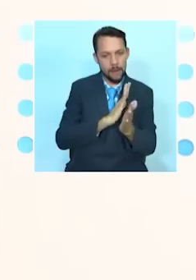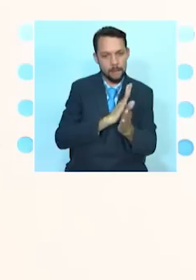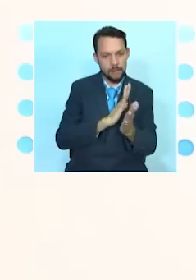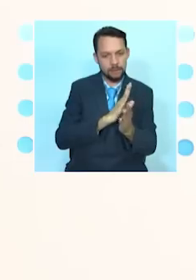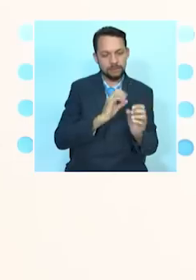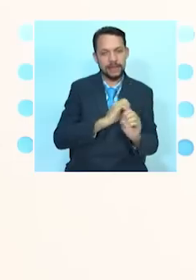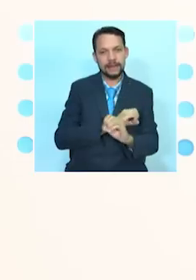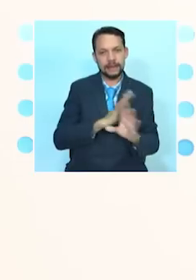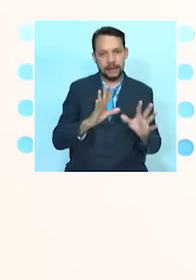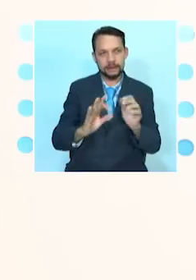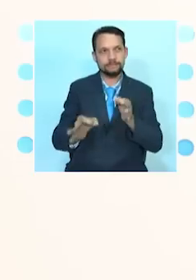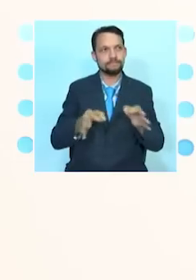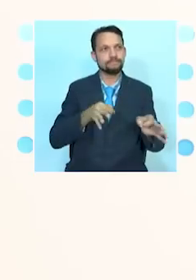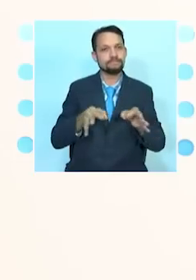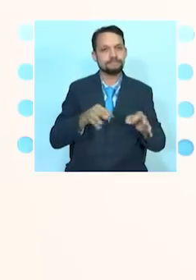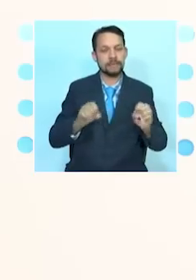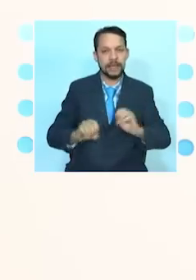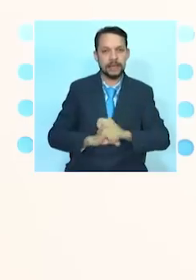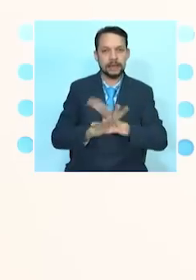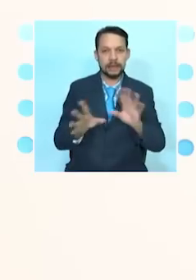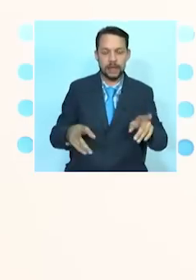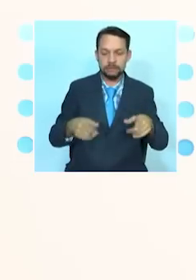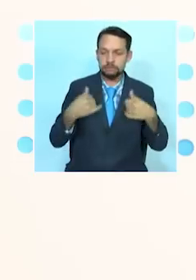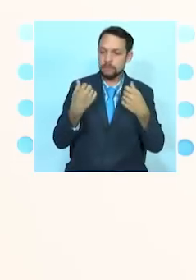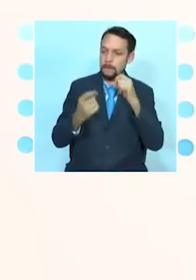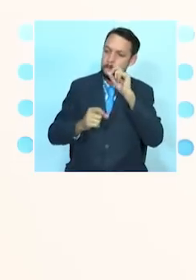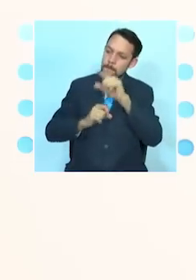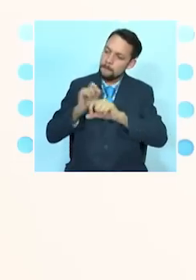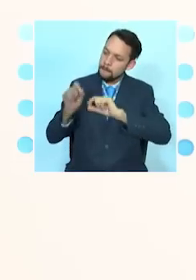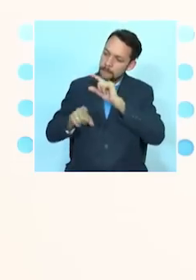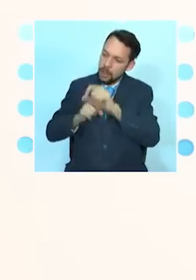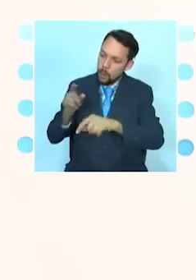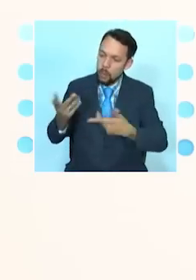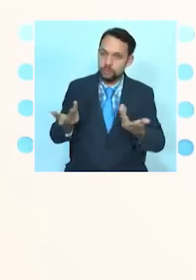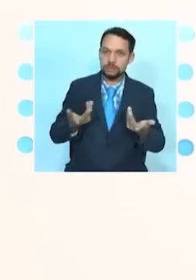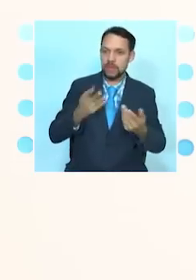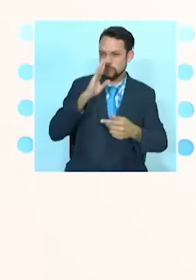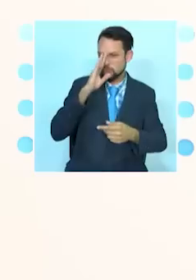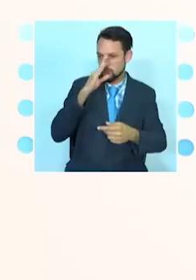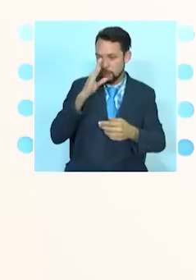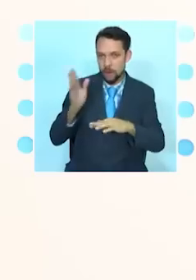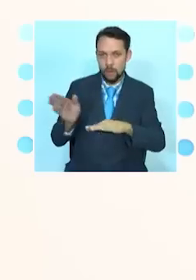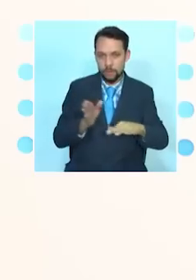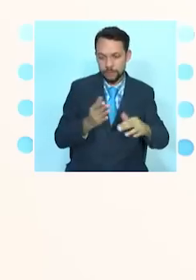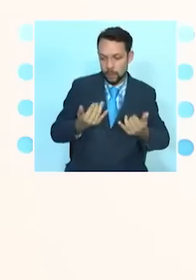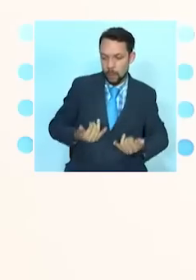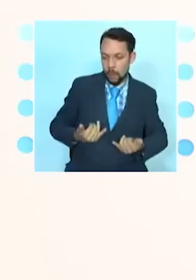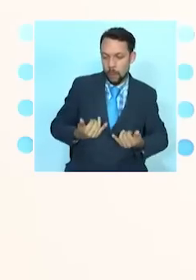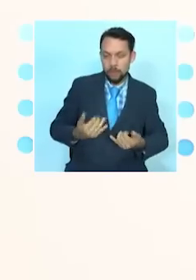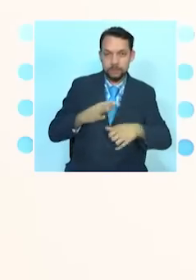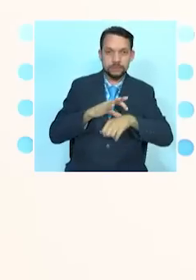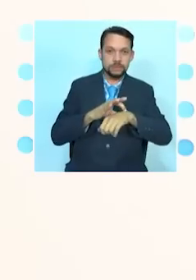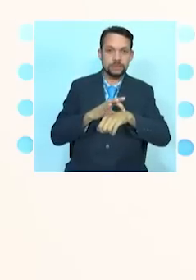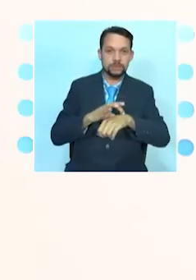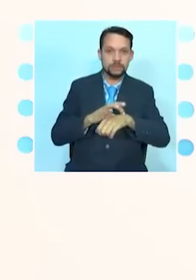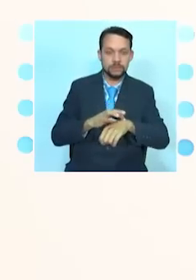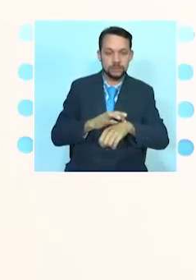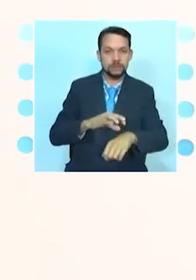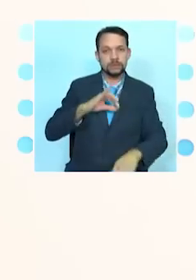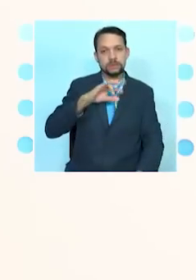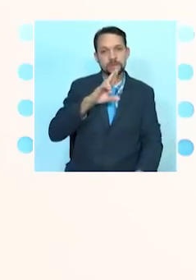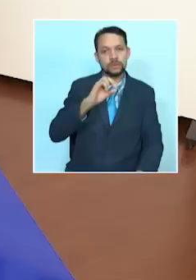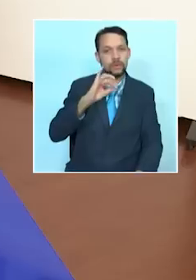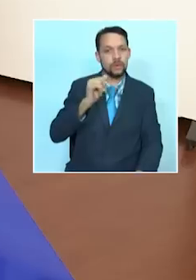el programa sino poder mandar las inquietudes las preguntas hoy no nos acompaña el Dr Jorge Enrique rojas pero está su sobrino Álvaro gusto